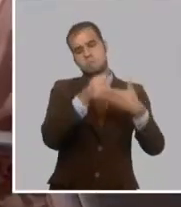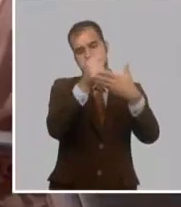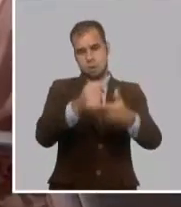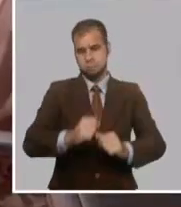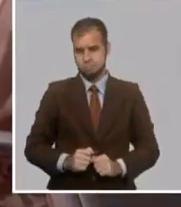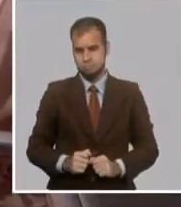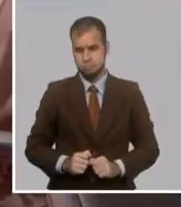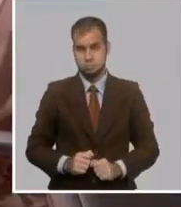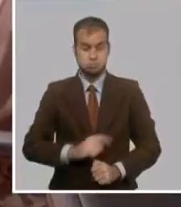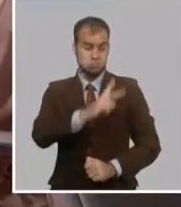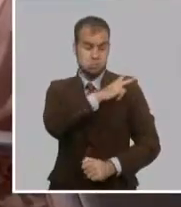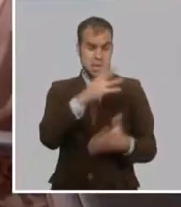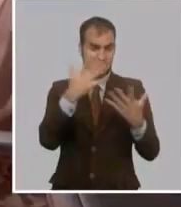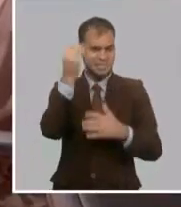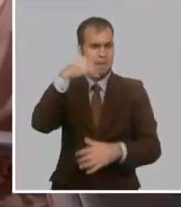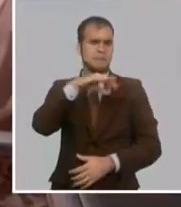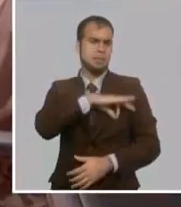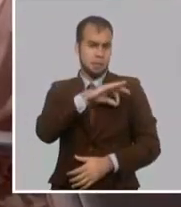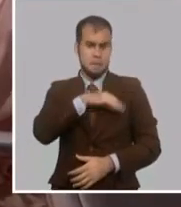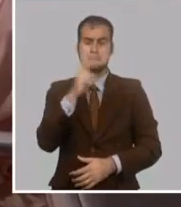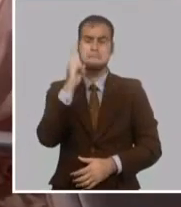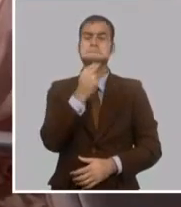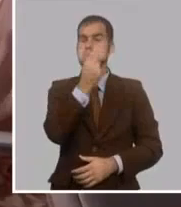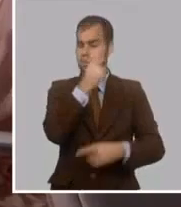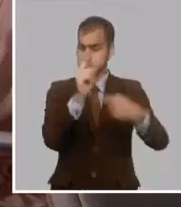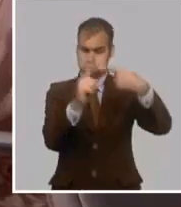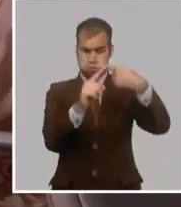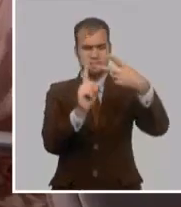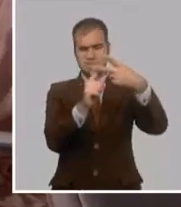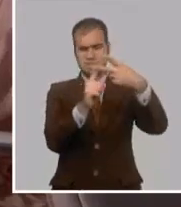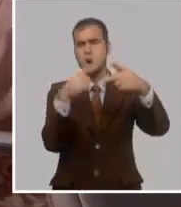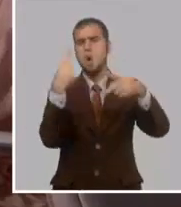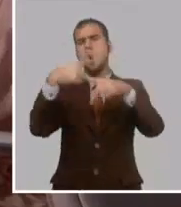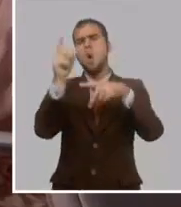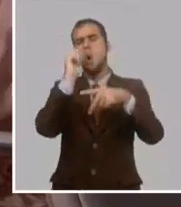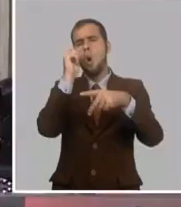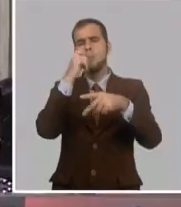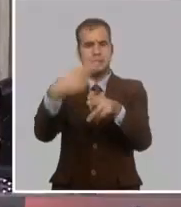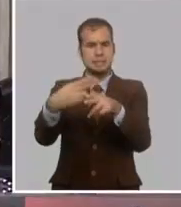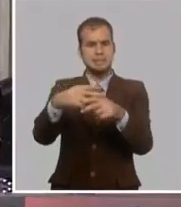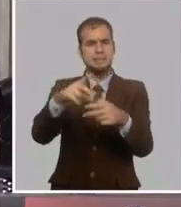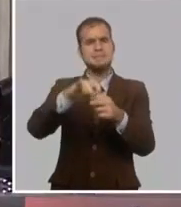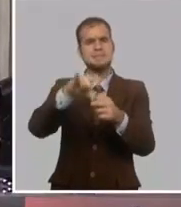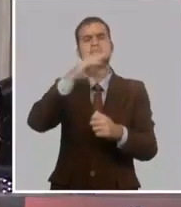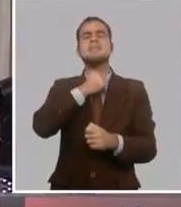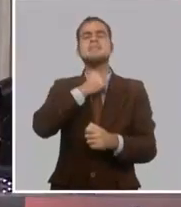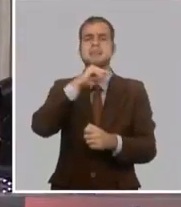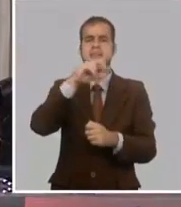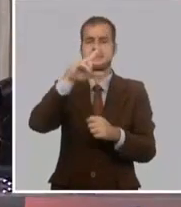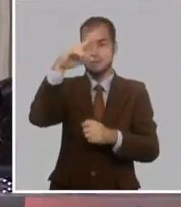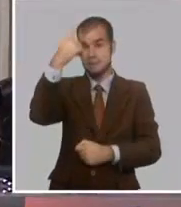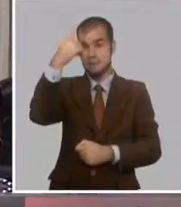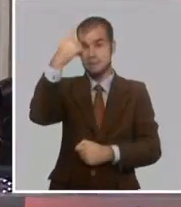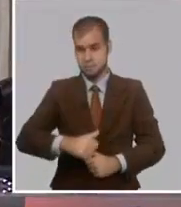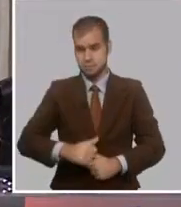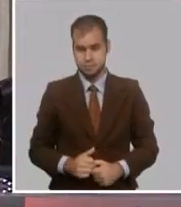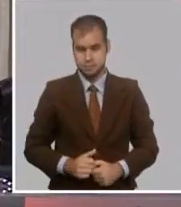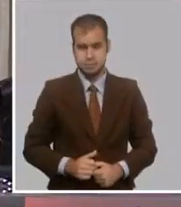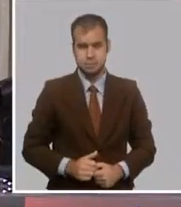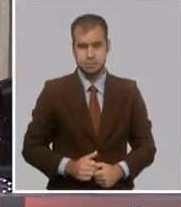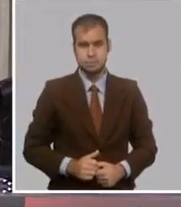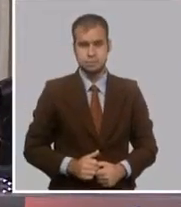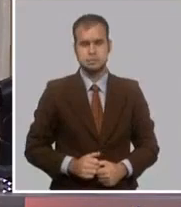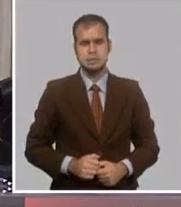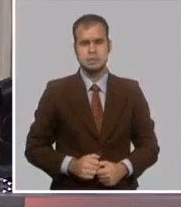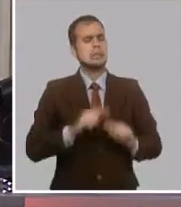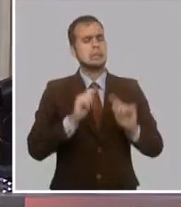partido eran dos personas el delegado siempre metía entre el tesorero siempre en guerra y lo moví damasco sobre la base de